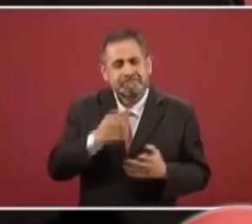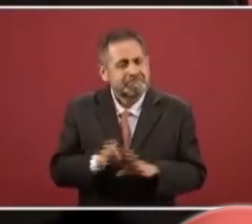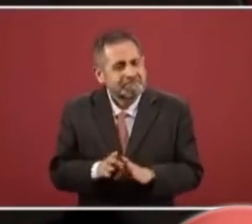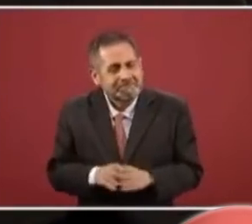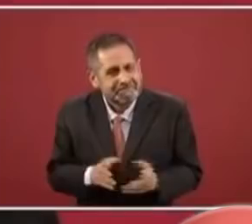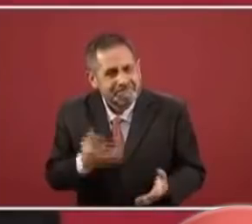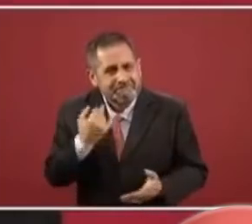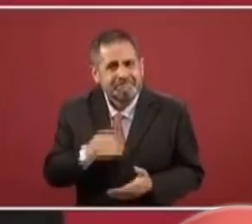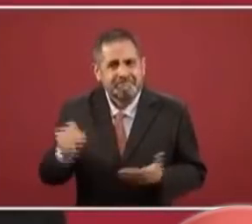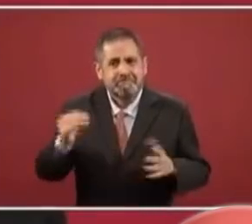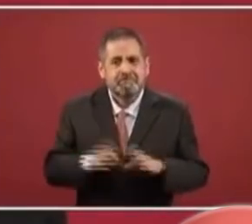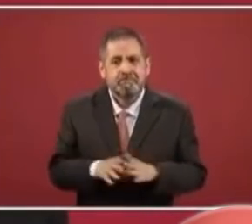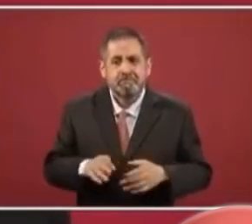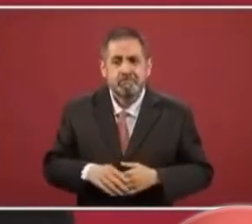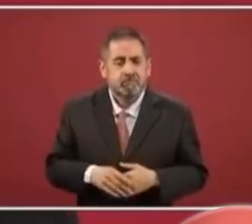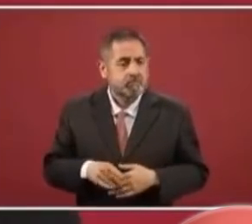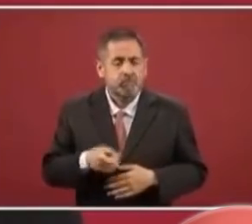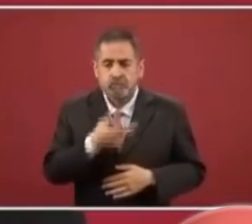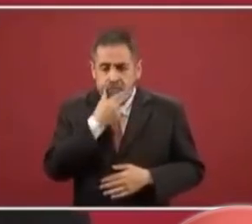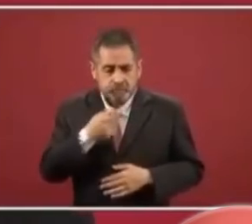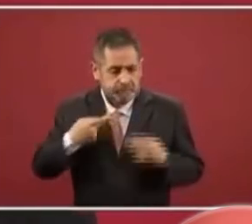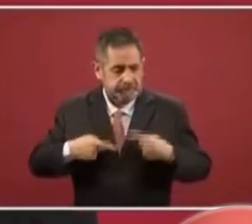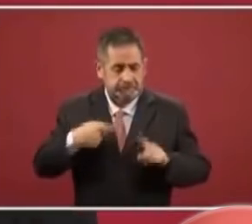como a un hombre bueno,